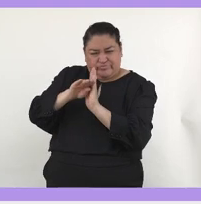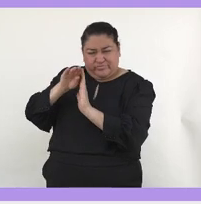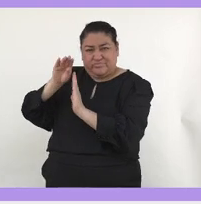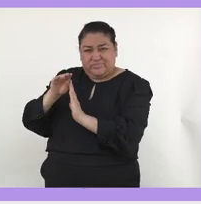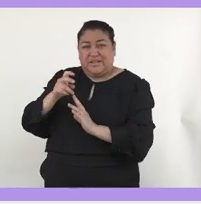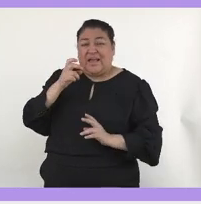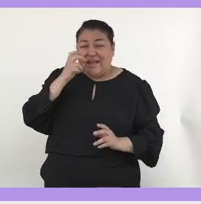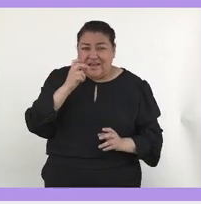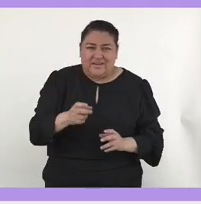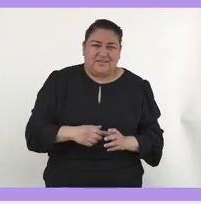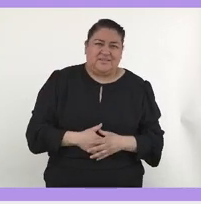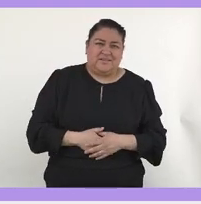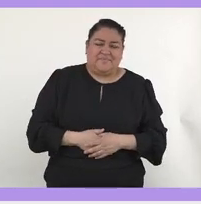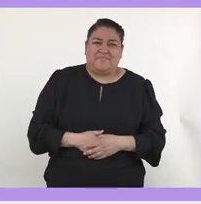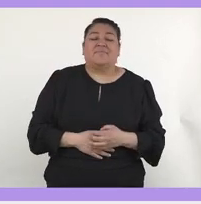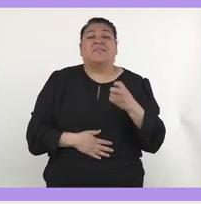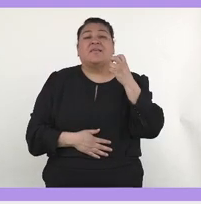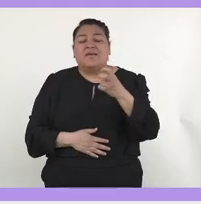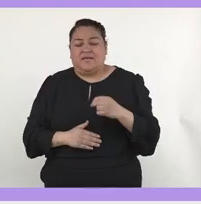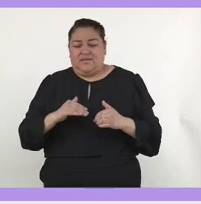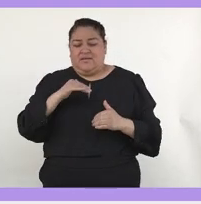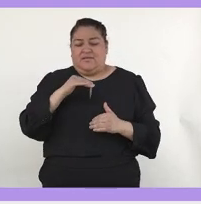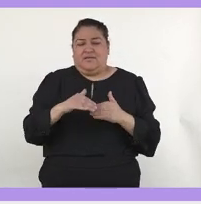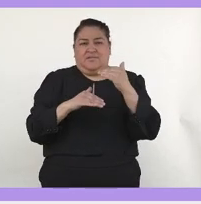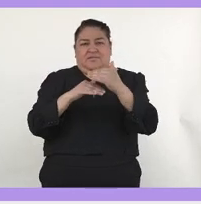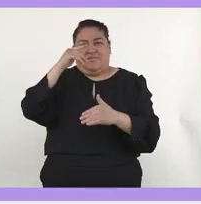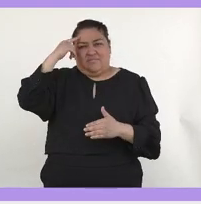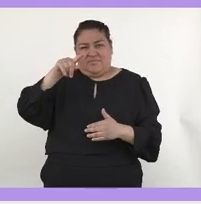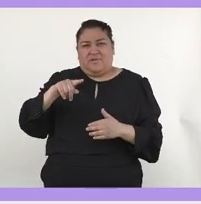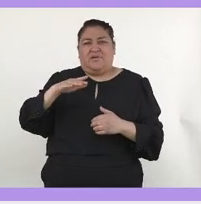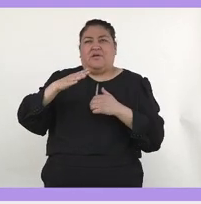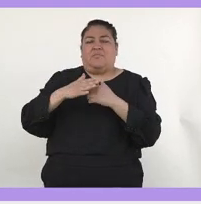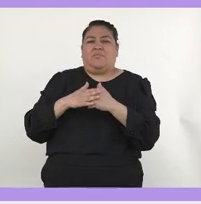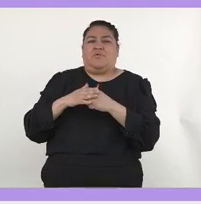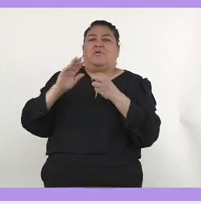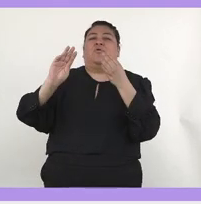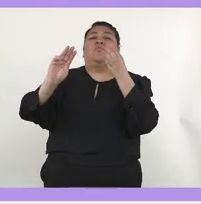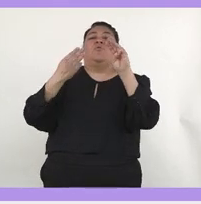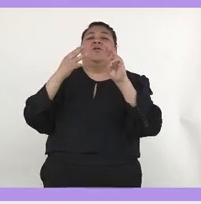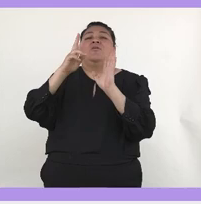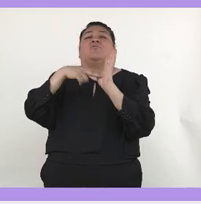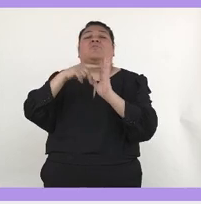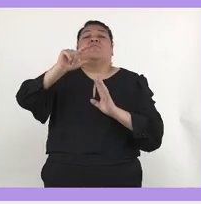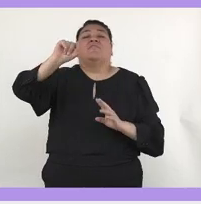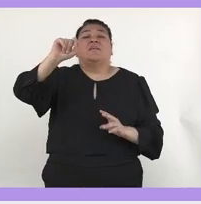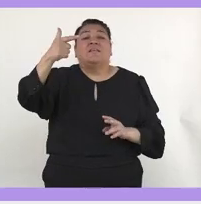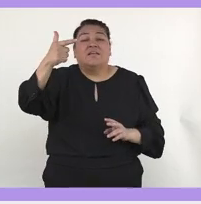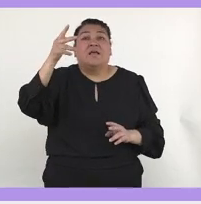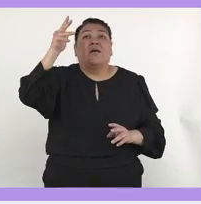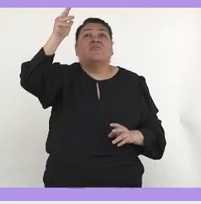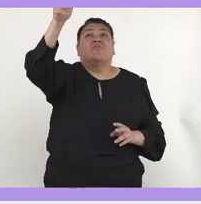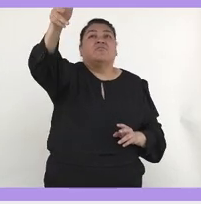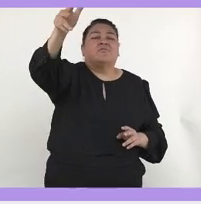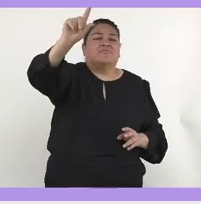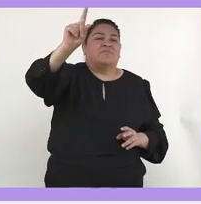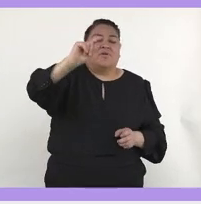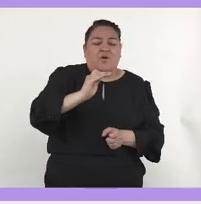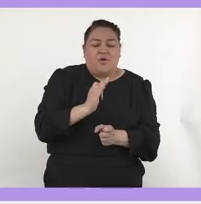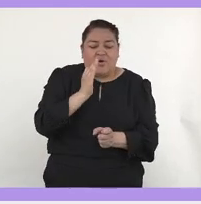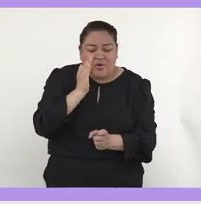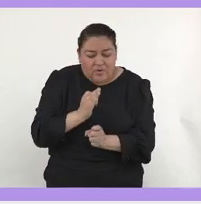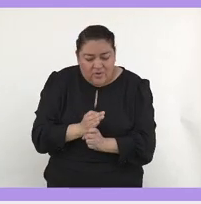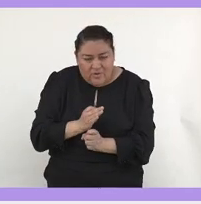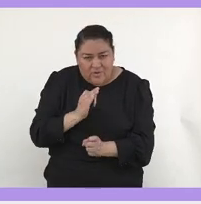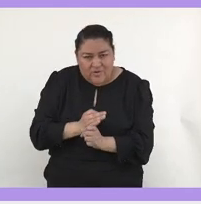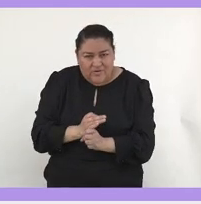será el paso definitivo para dejar de hablar del mundial de 2027 y empezar a hablar pues que somos